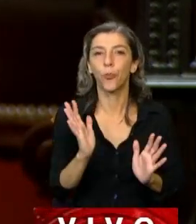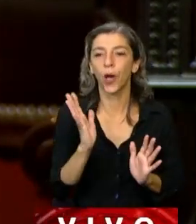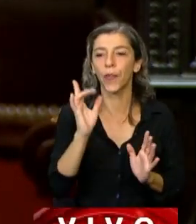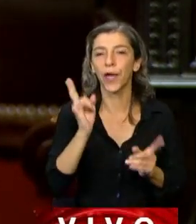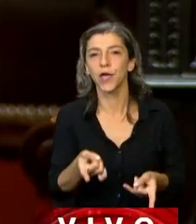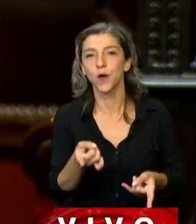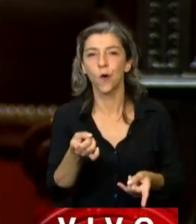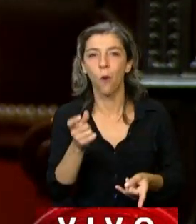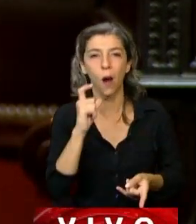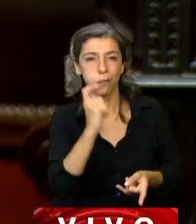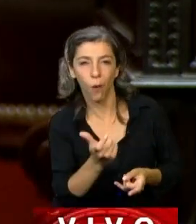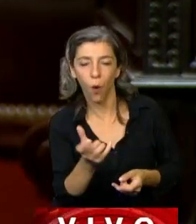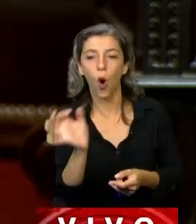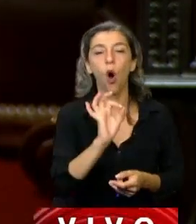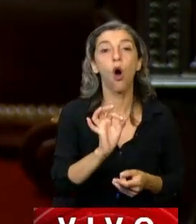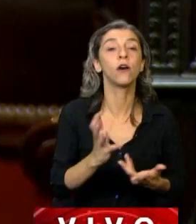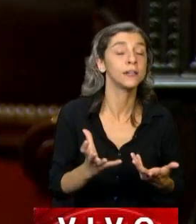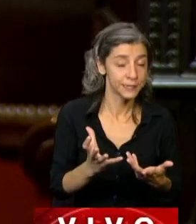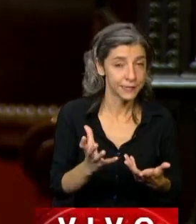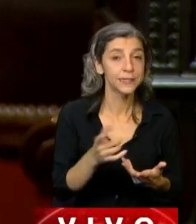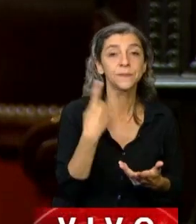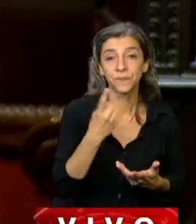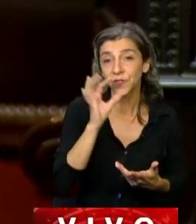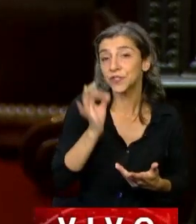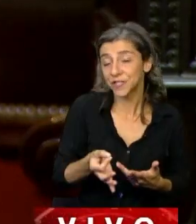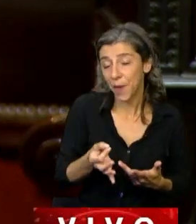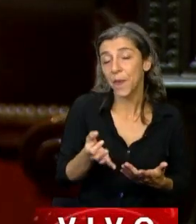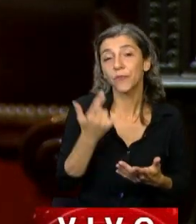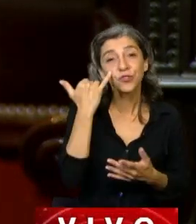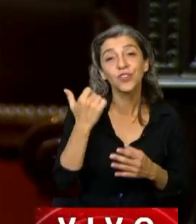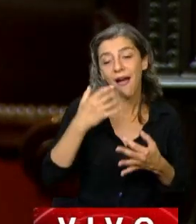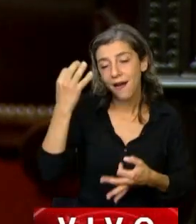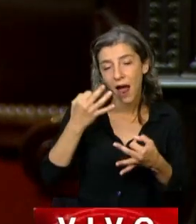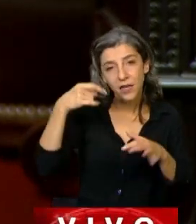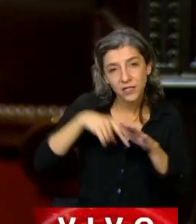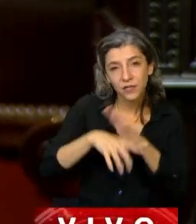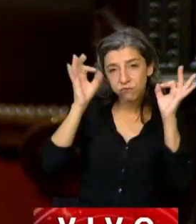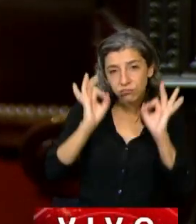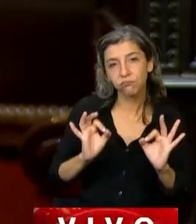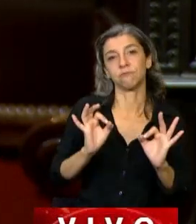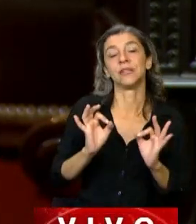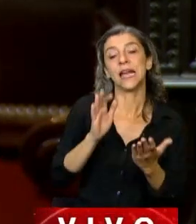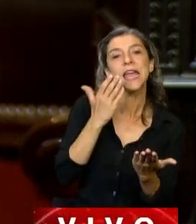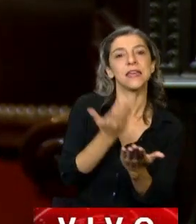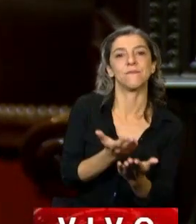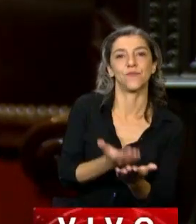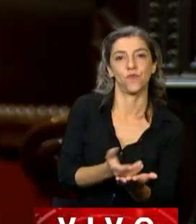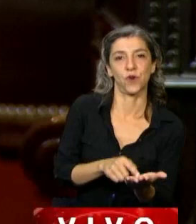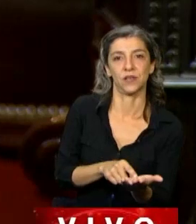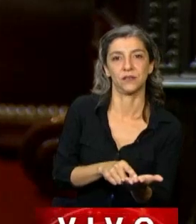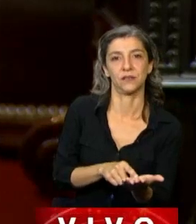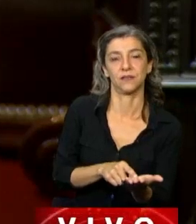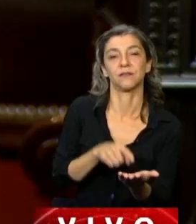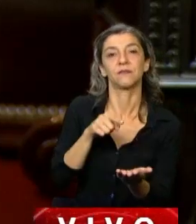tener el incumplimiento de las obligaciones o de las normas que estamos sancionando. Fue entonces que propuse algo que